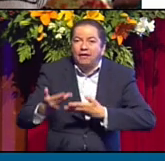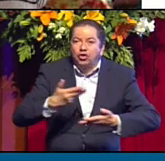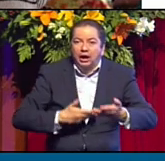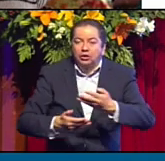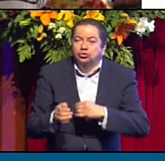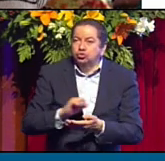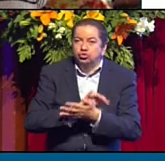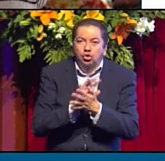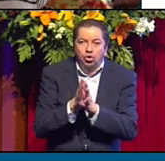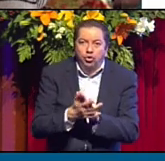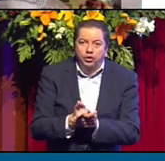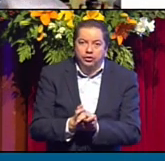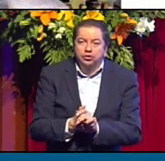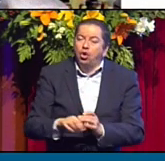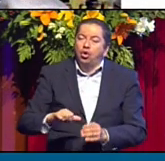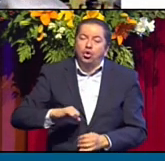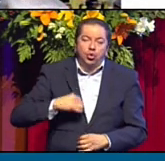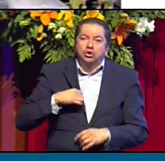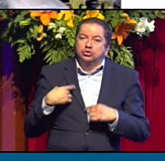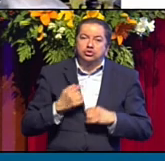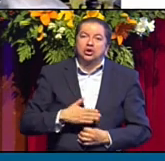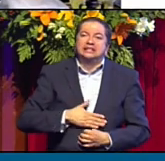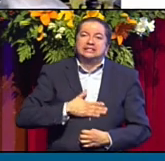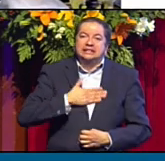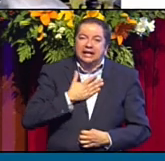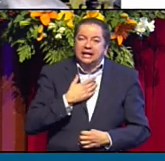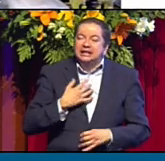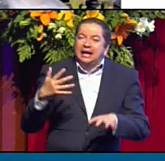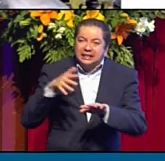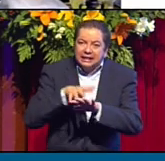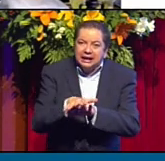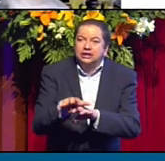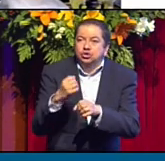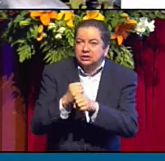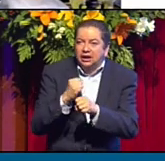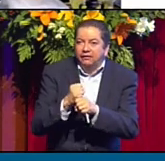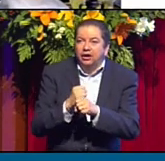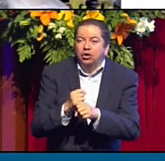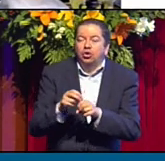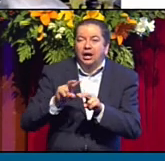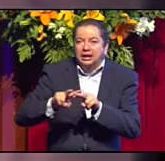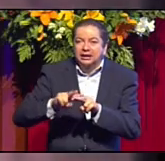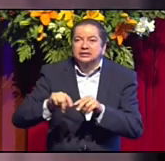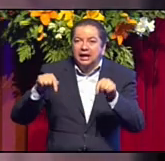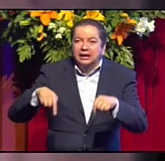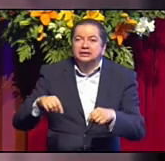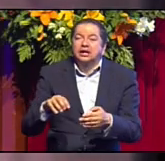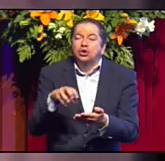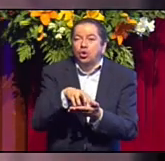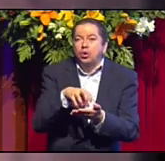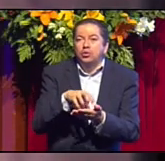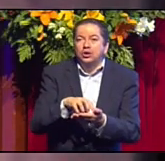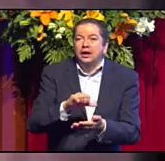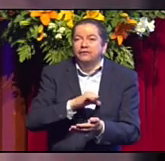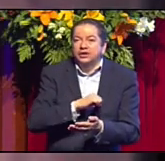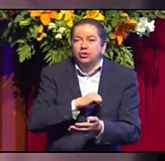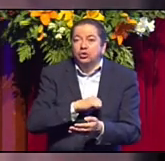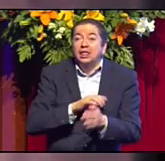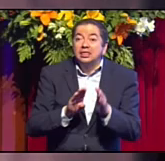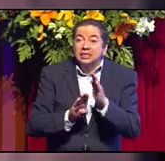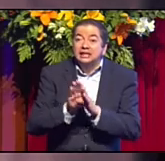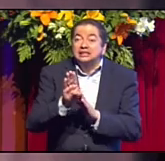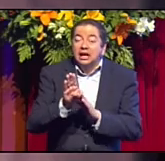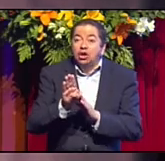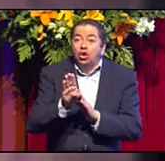eso. Orgulloso nos sentimos de la integración y del trabajo que realizamos acá en la comuna de Vicuña, del desarrollo